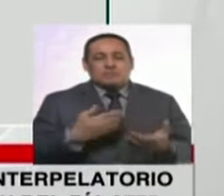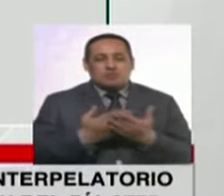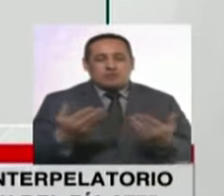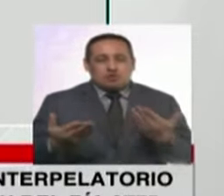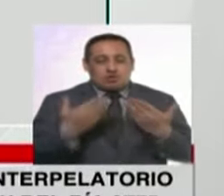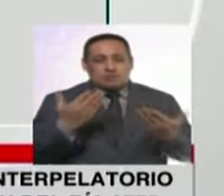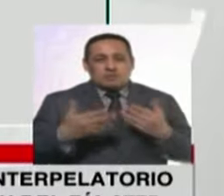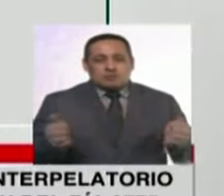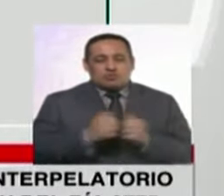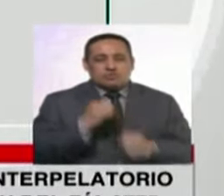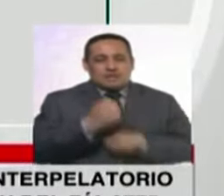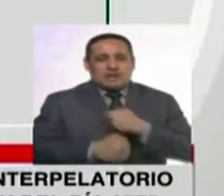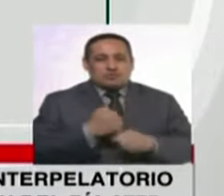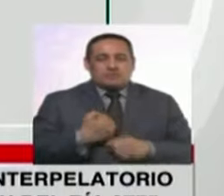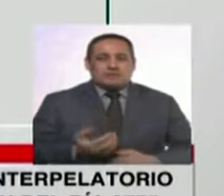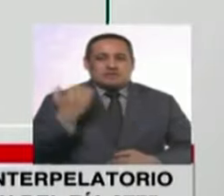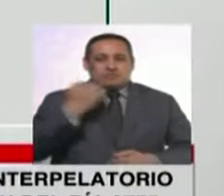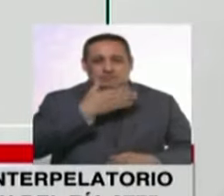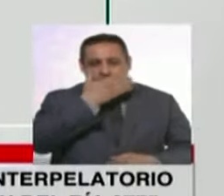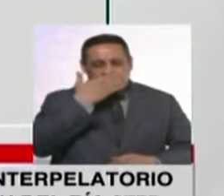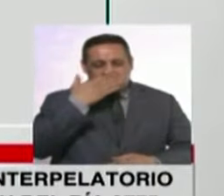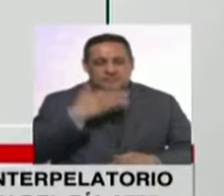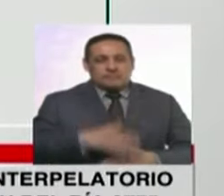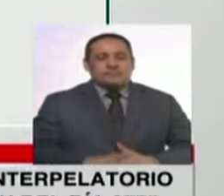comparamos con la del año anterior